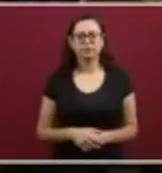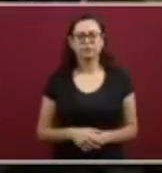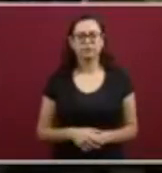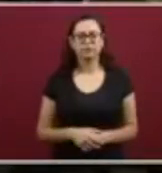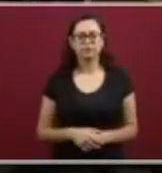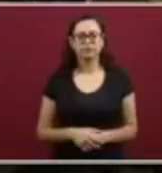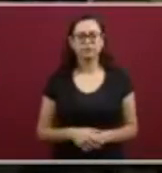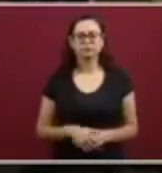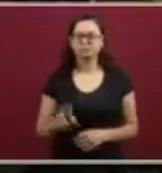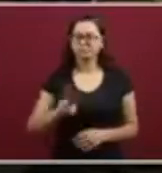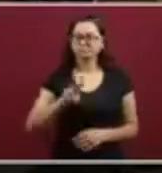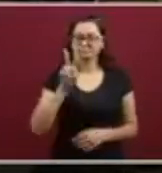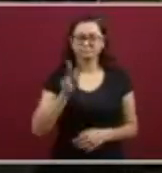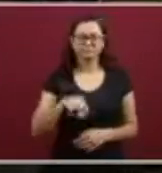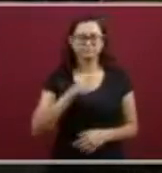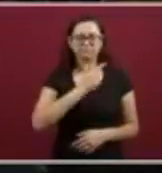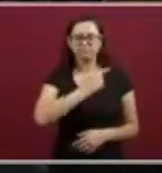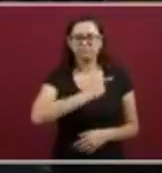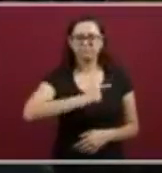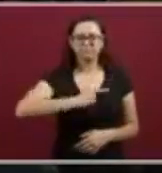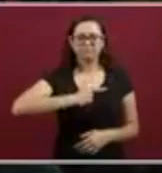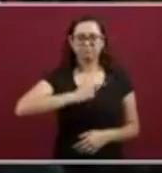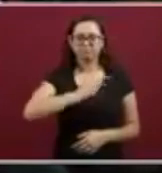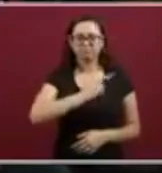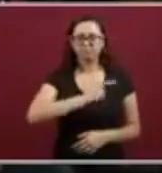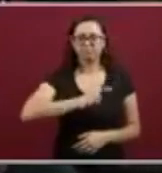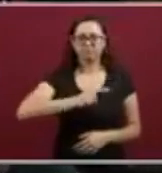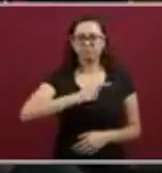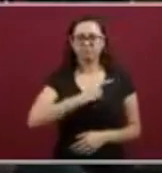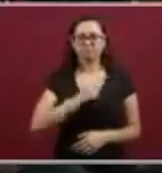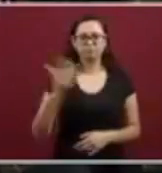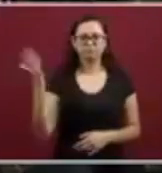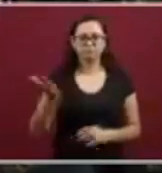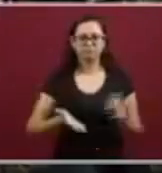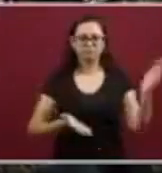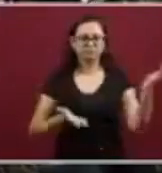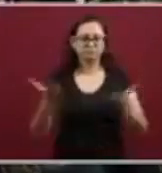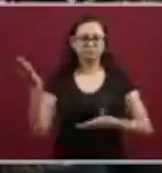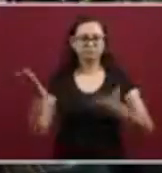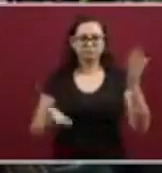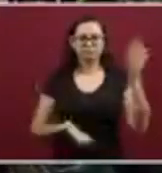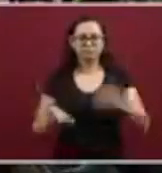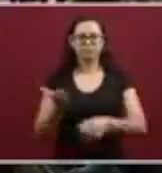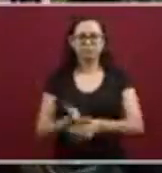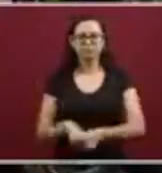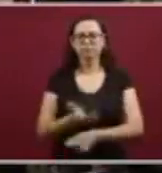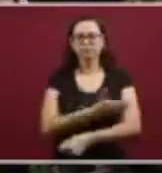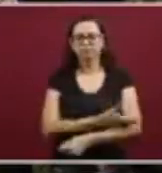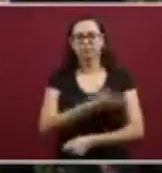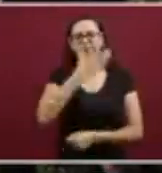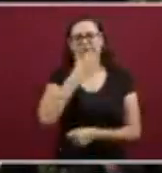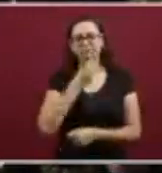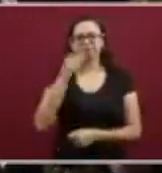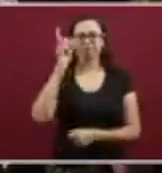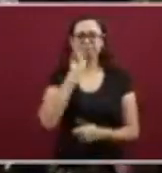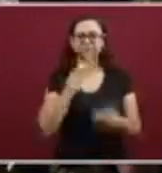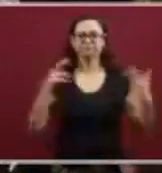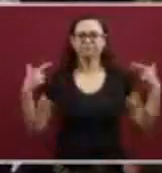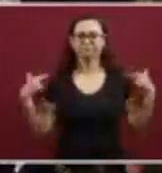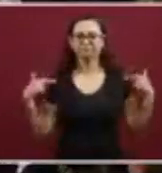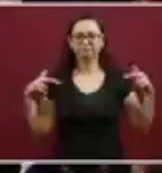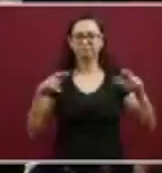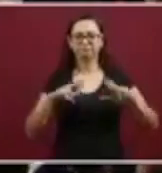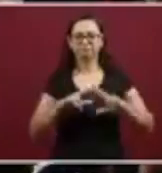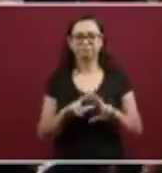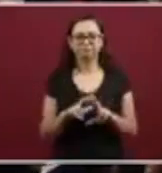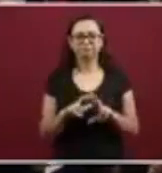nos da mucho gusto contar con la presencia de maestras, de maestros